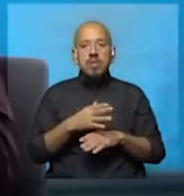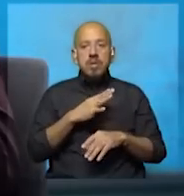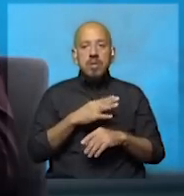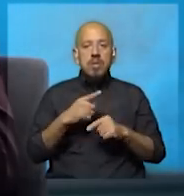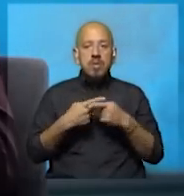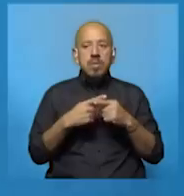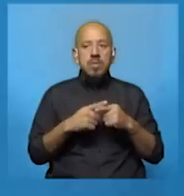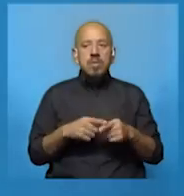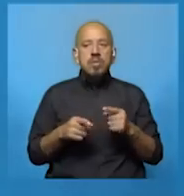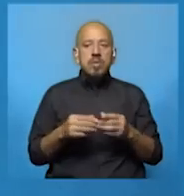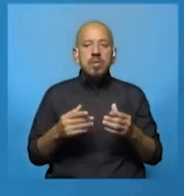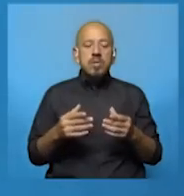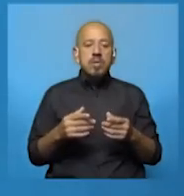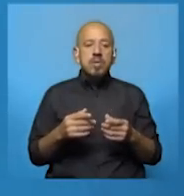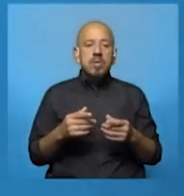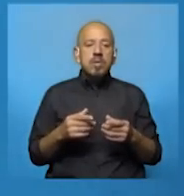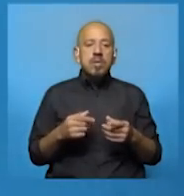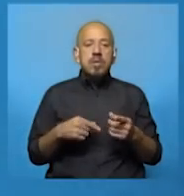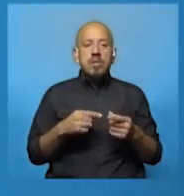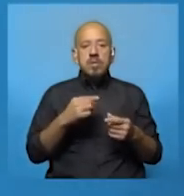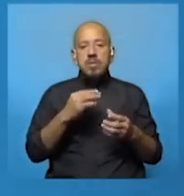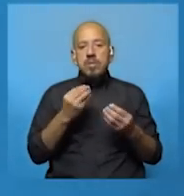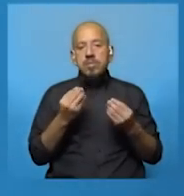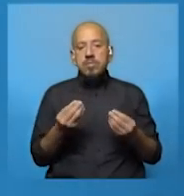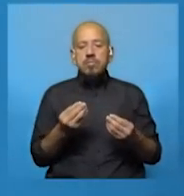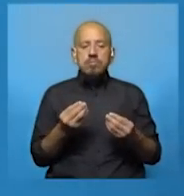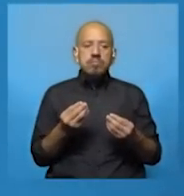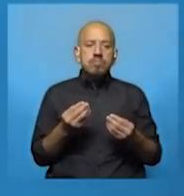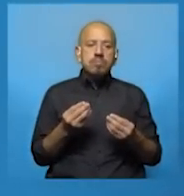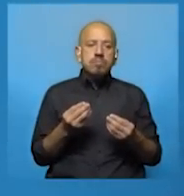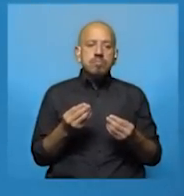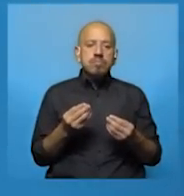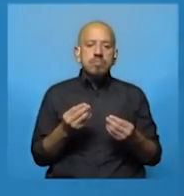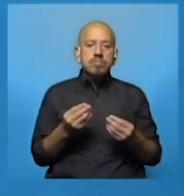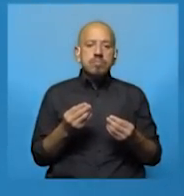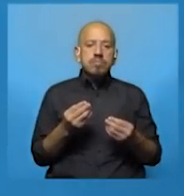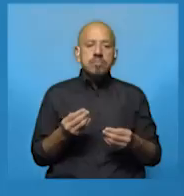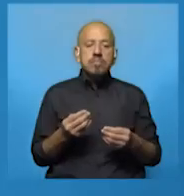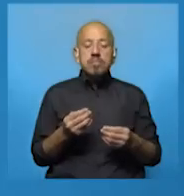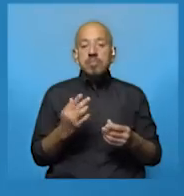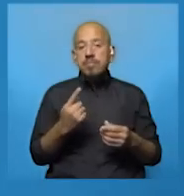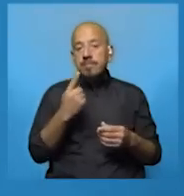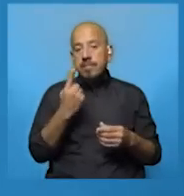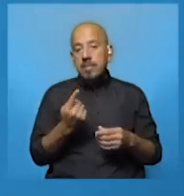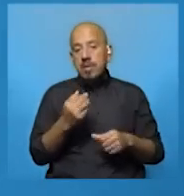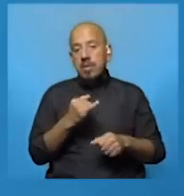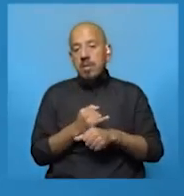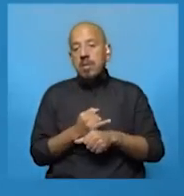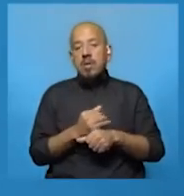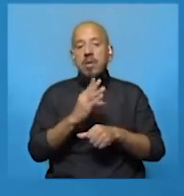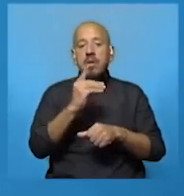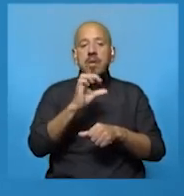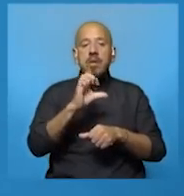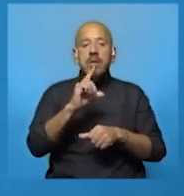una discusión del trasfondo de lo que estamos hablando no como puede ser de que un delito que puede ser